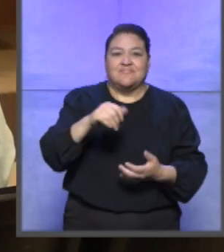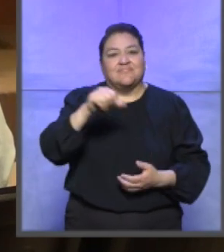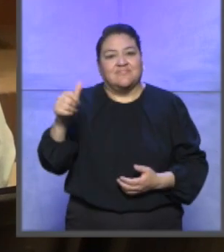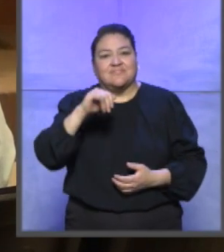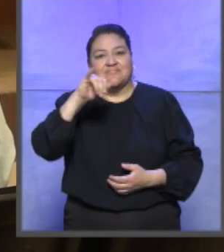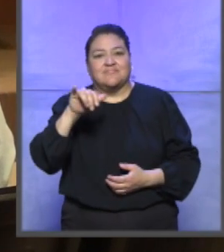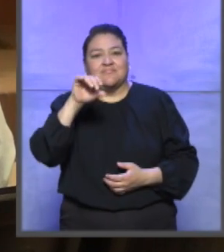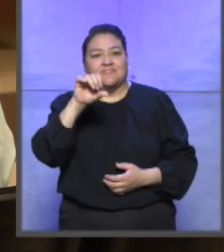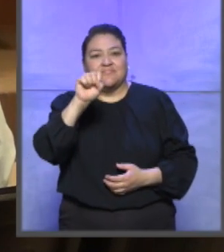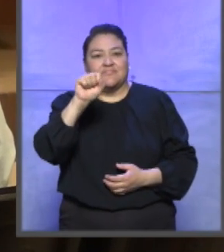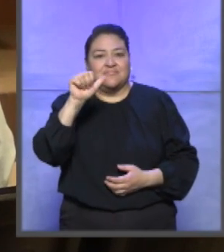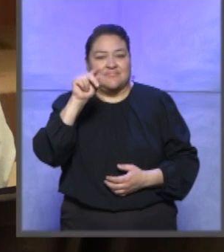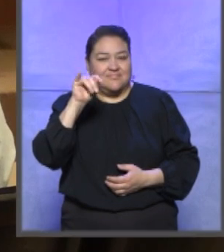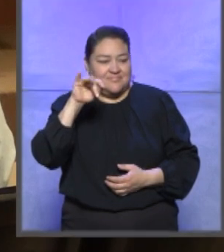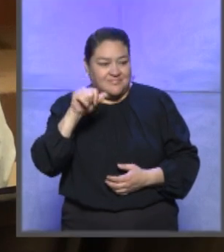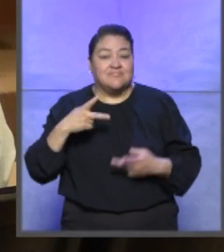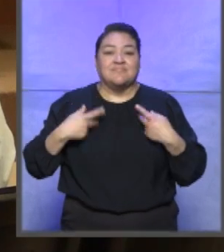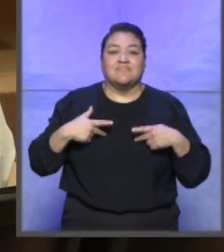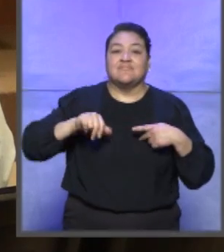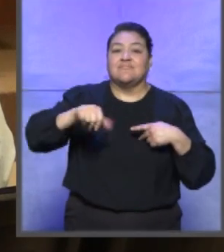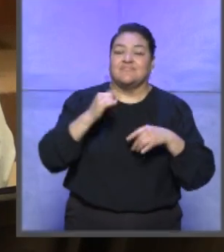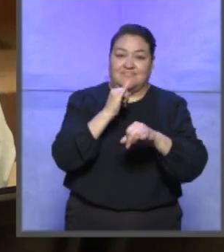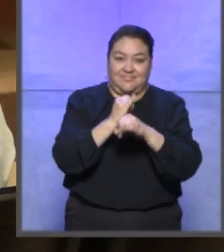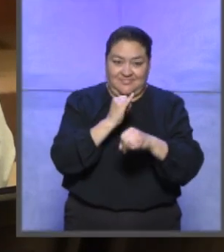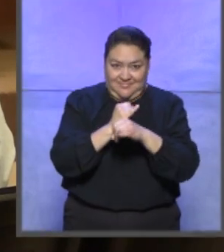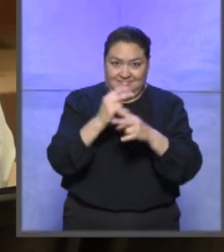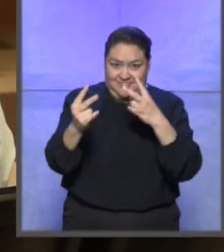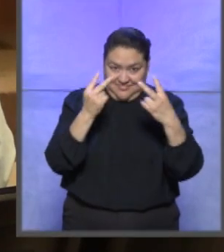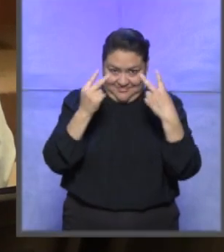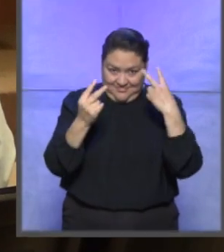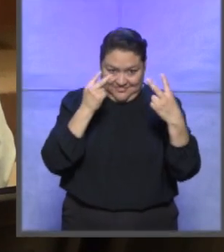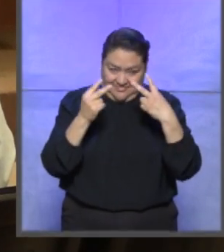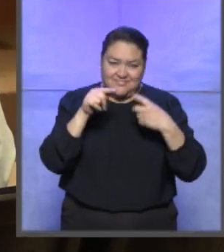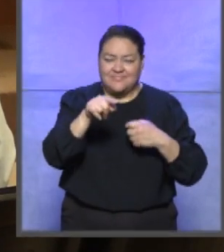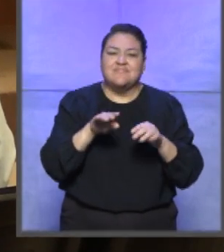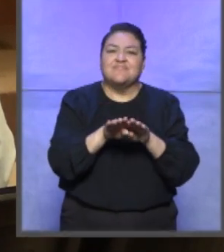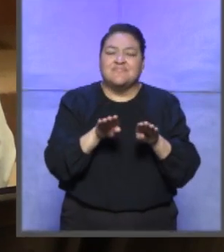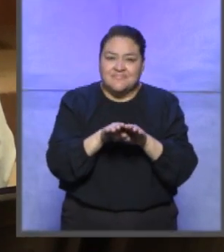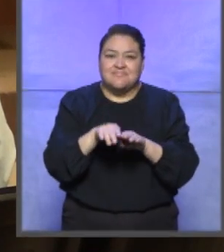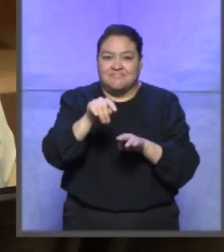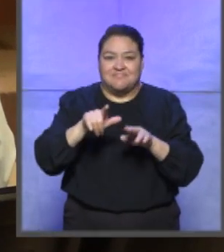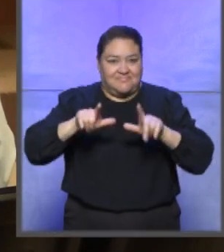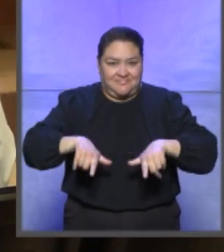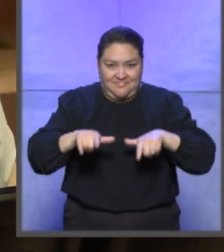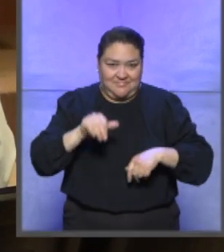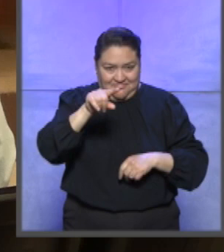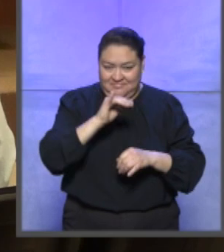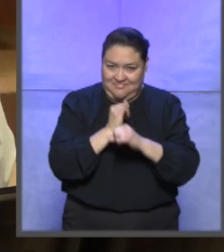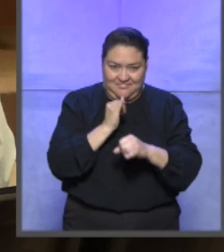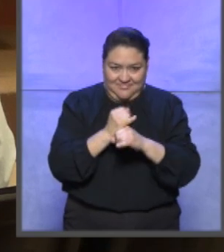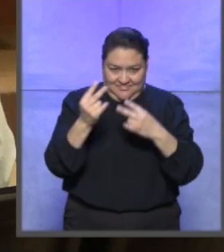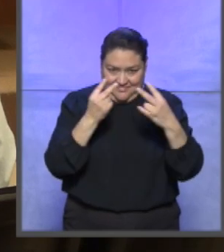J. Santa María, así como a quienes nos siguen en la transmisión a través de las plataformas